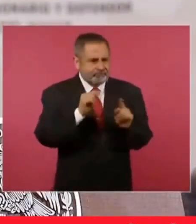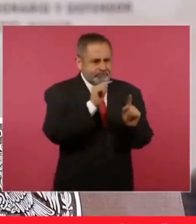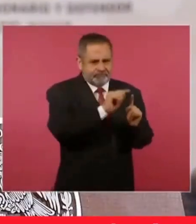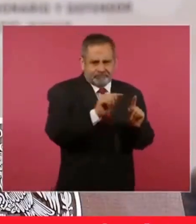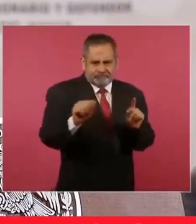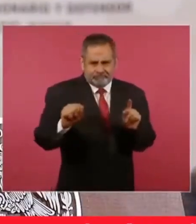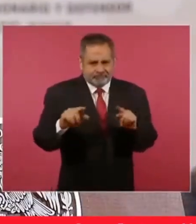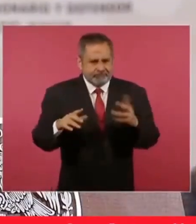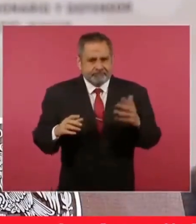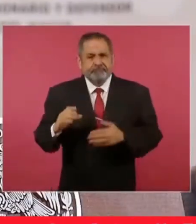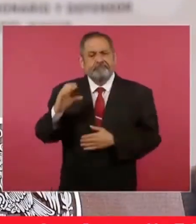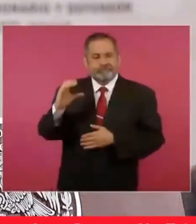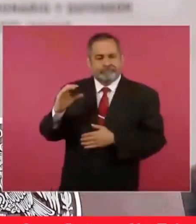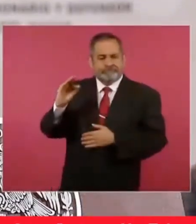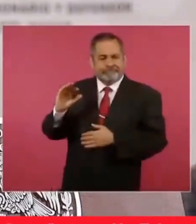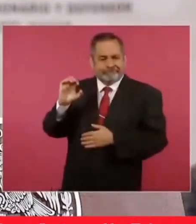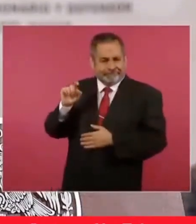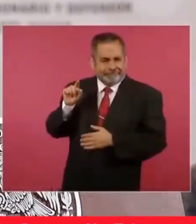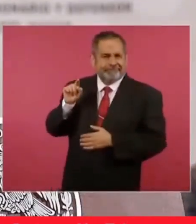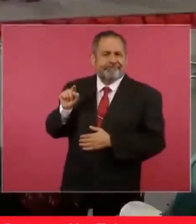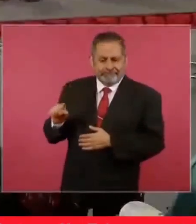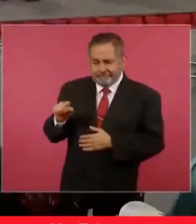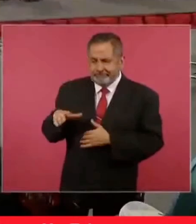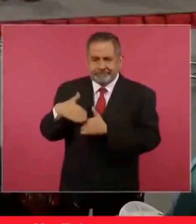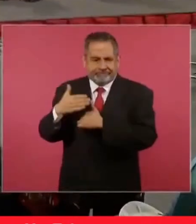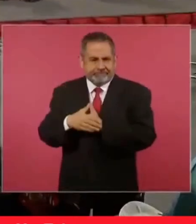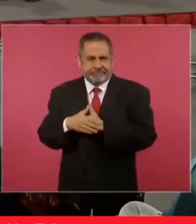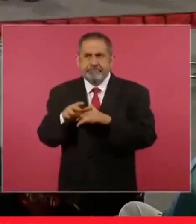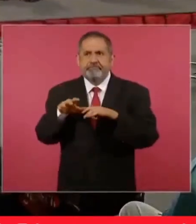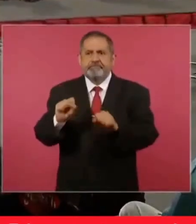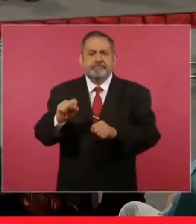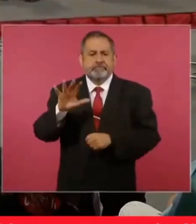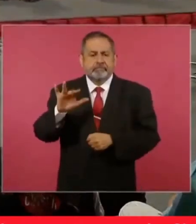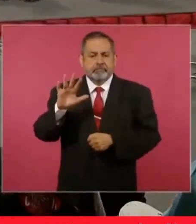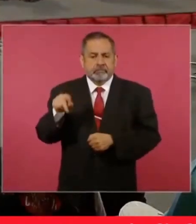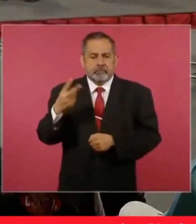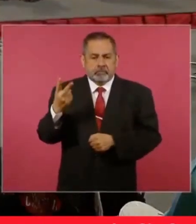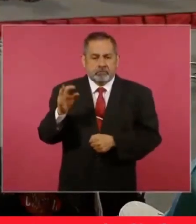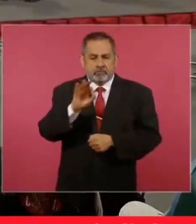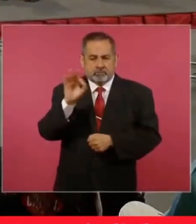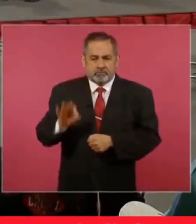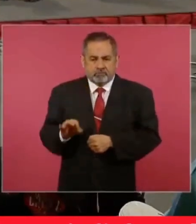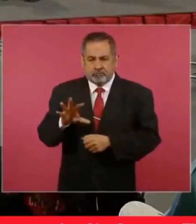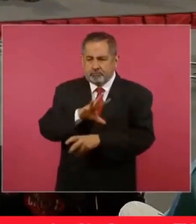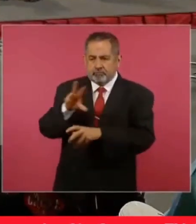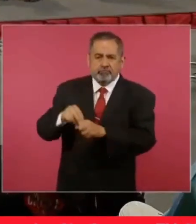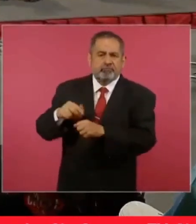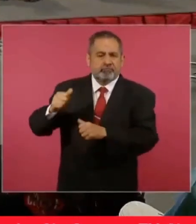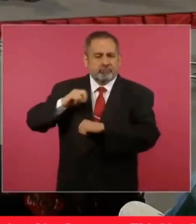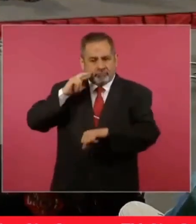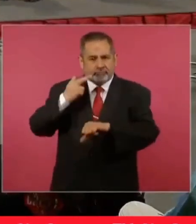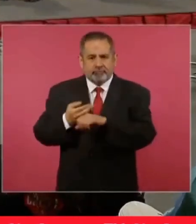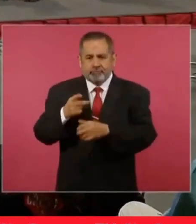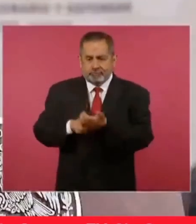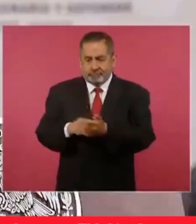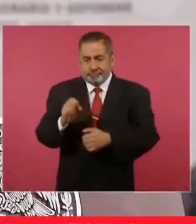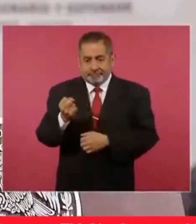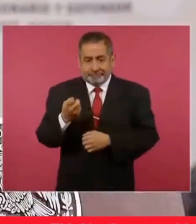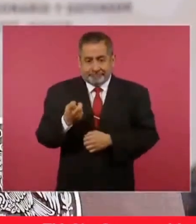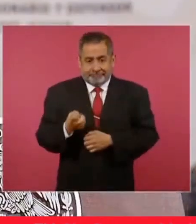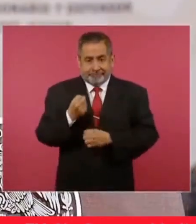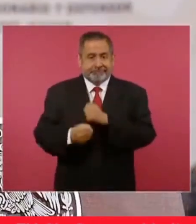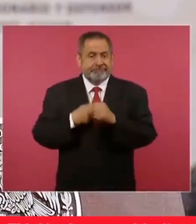la CFE va a garantizar, alcanza el 52% de la participación para septiembre de este